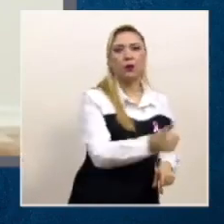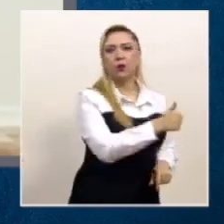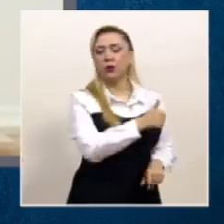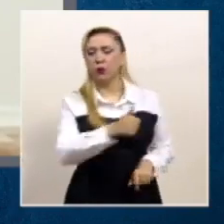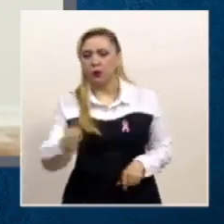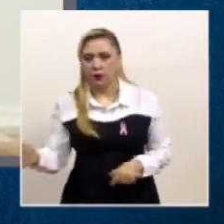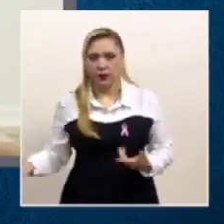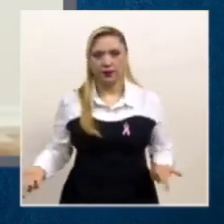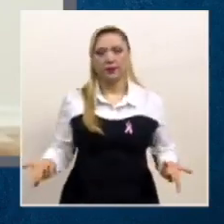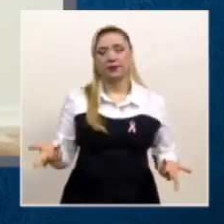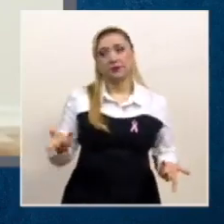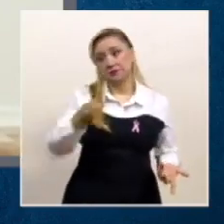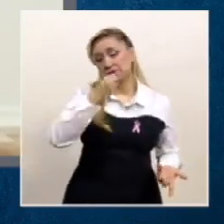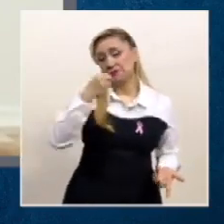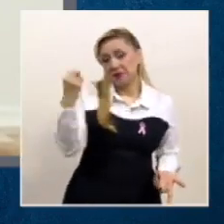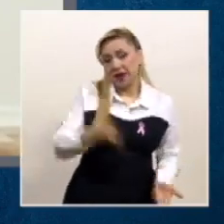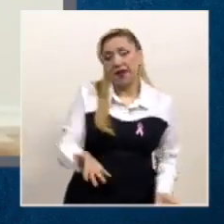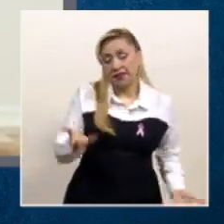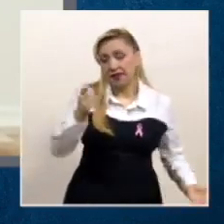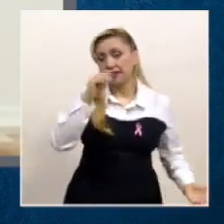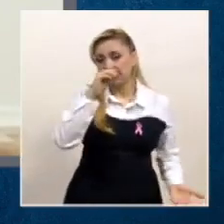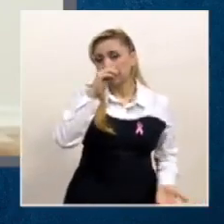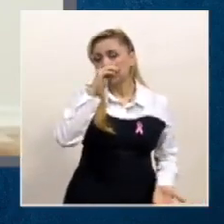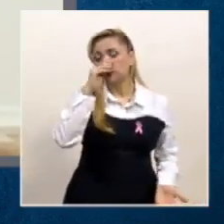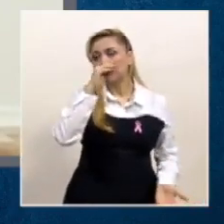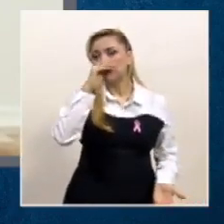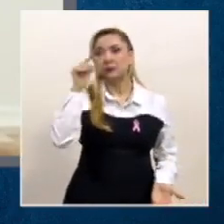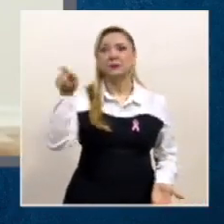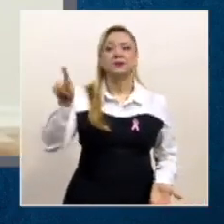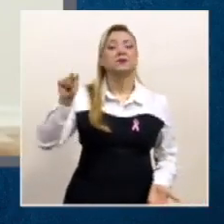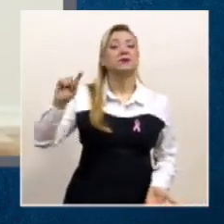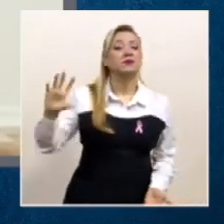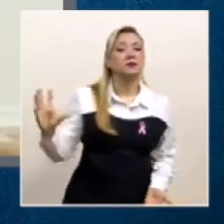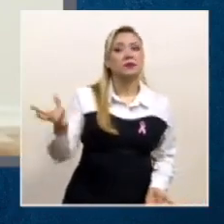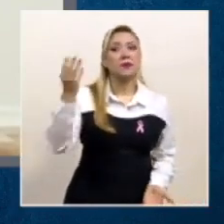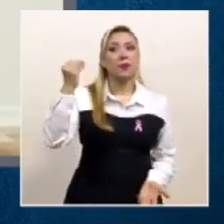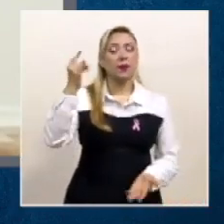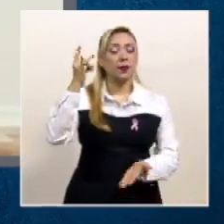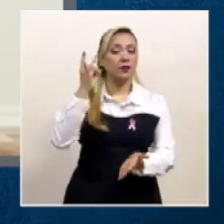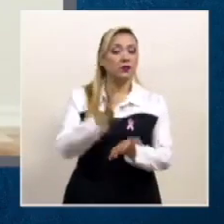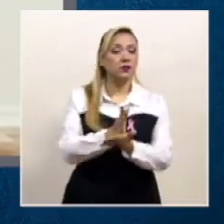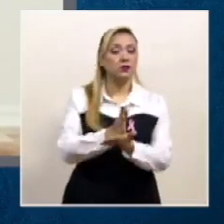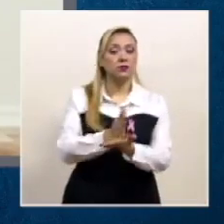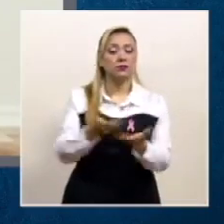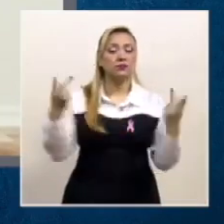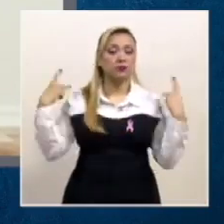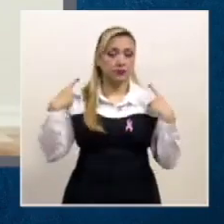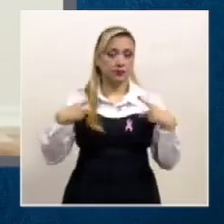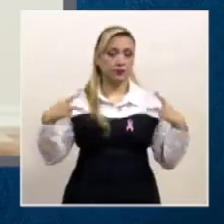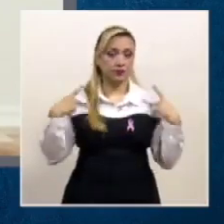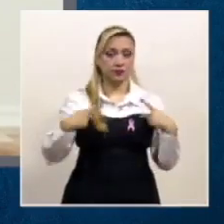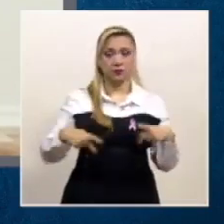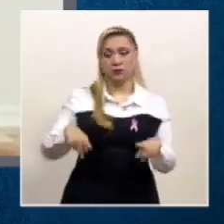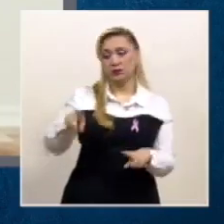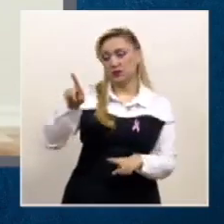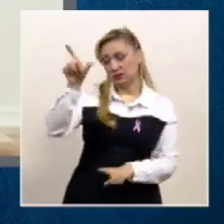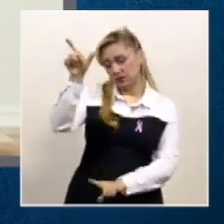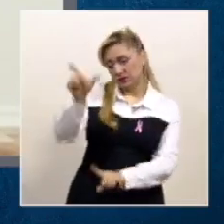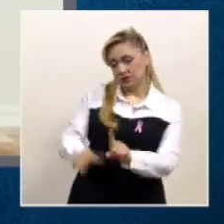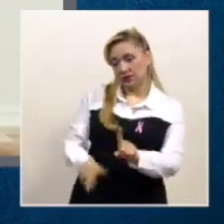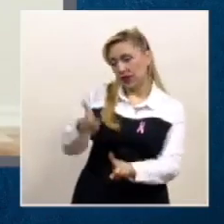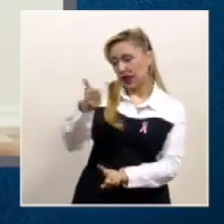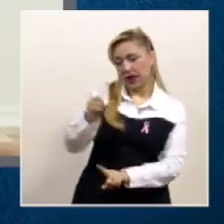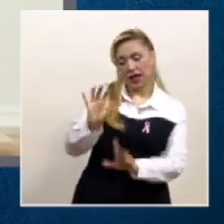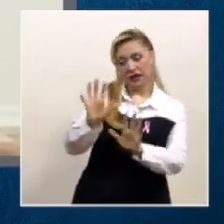las tecnologías no solamente tengan al centro a una persona estandarizada, ¿no? Porque